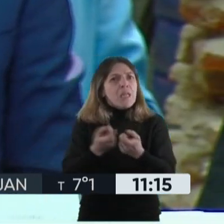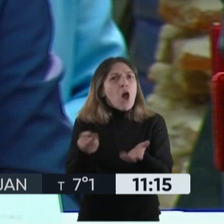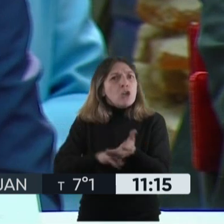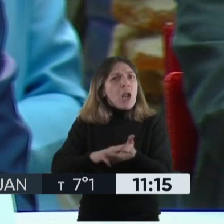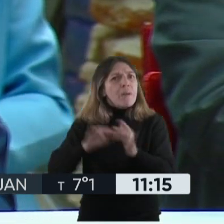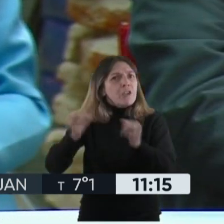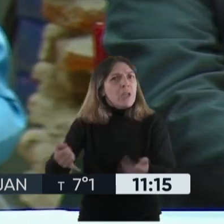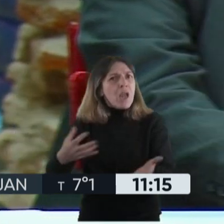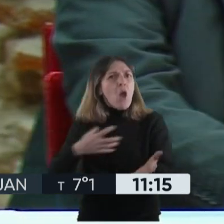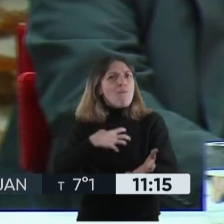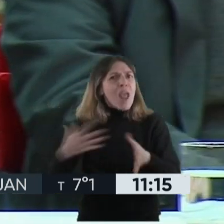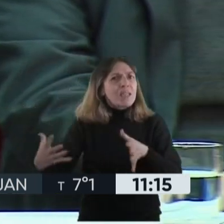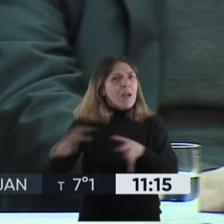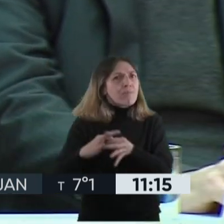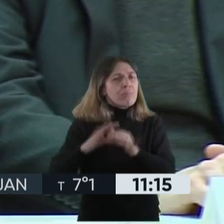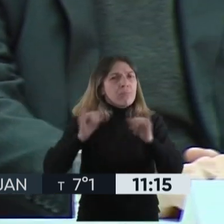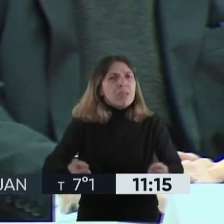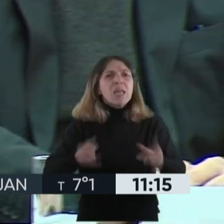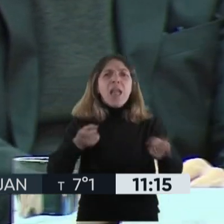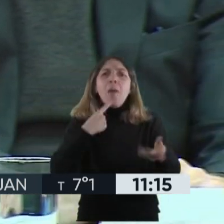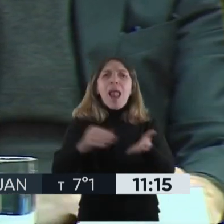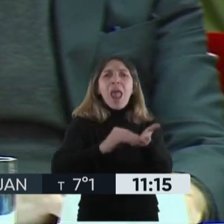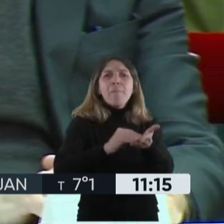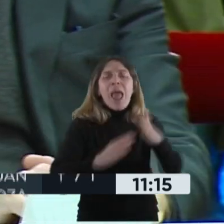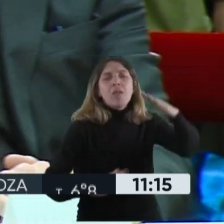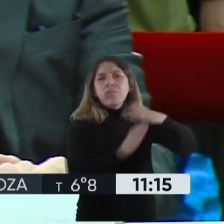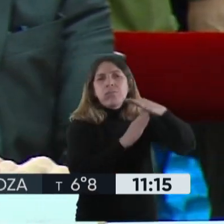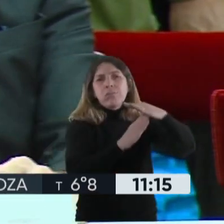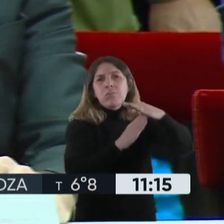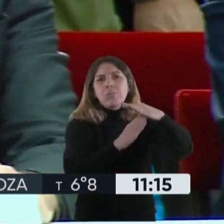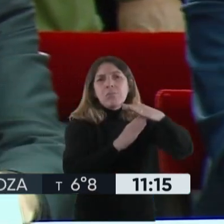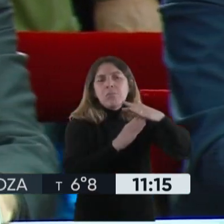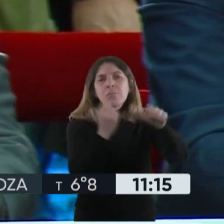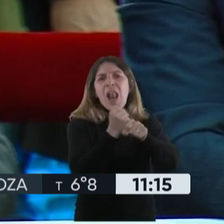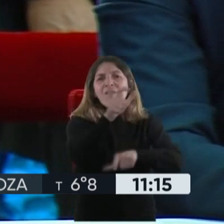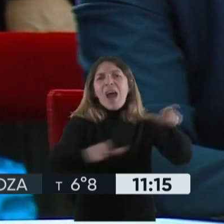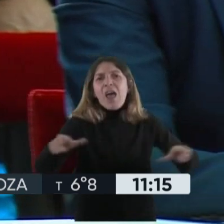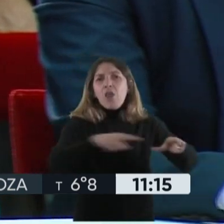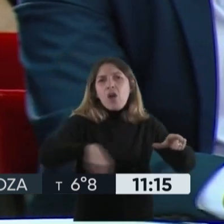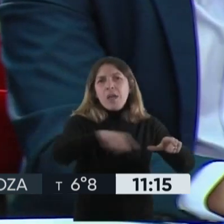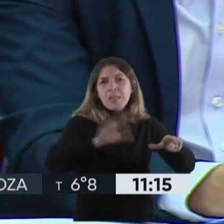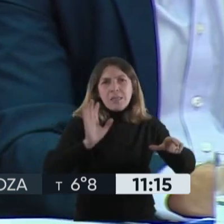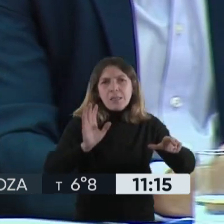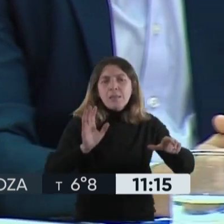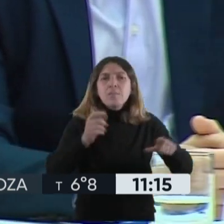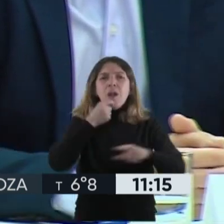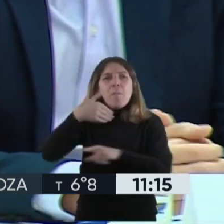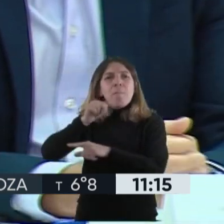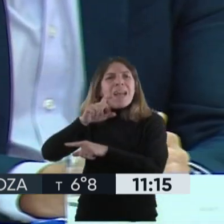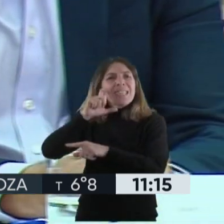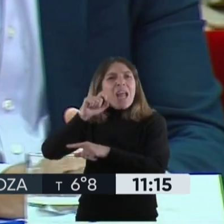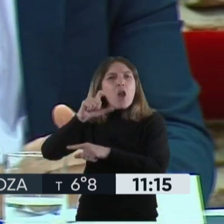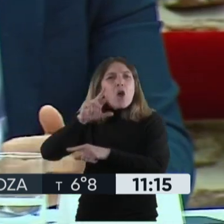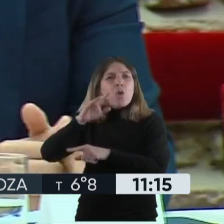los trabajadores que son parte fundamental en cualquiera de nuestras decisiones. No está Marcelo Rucci, no pudo